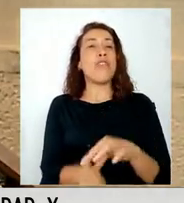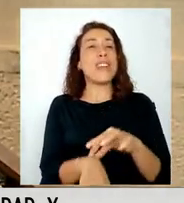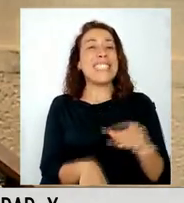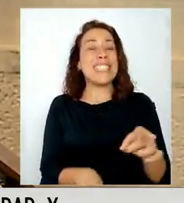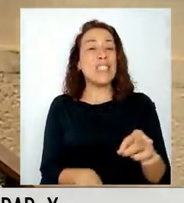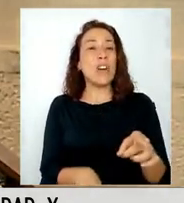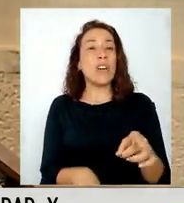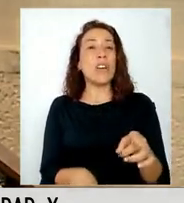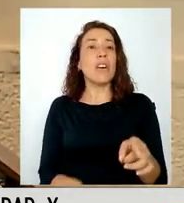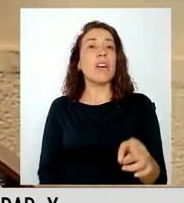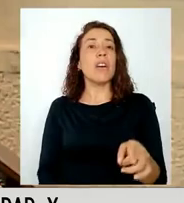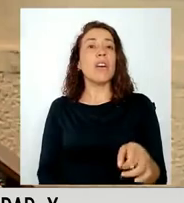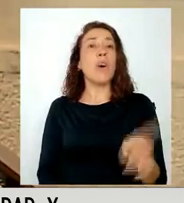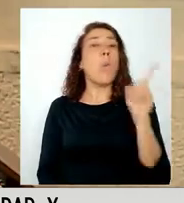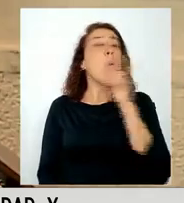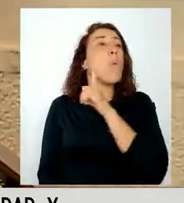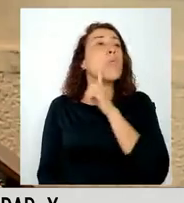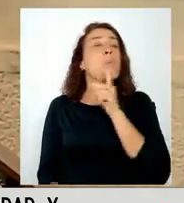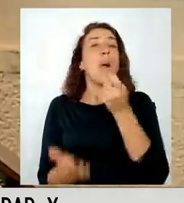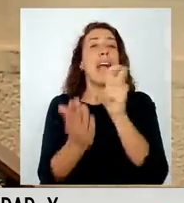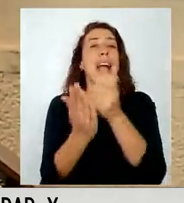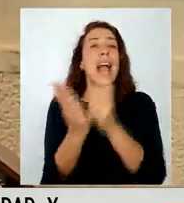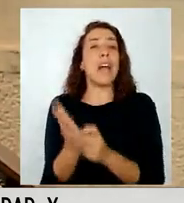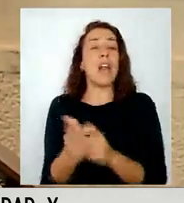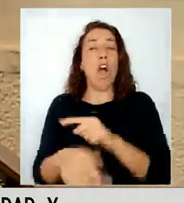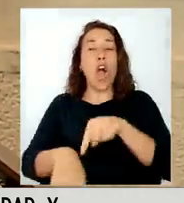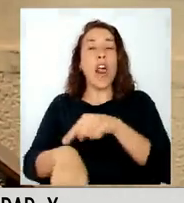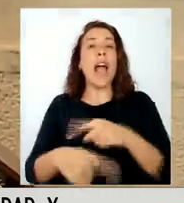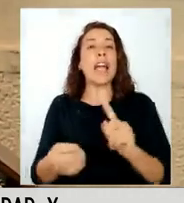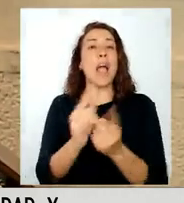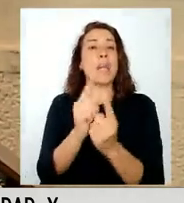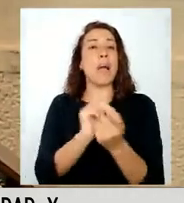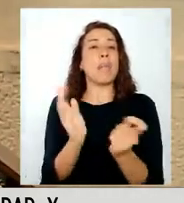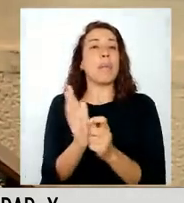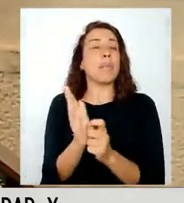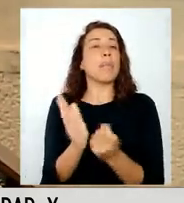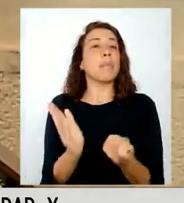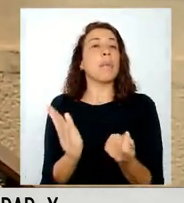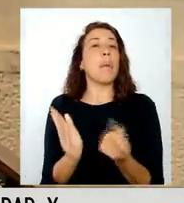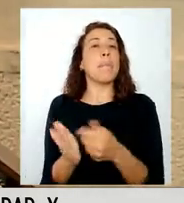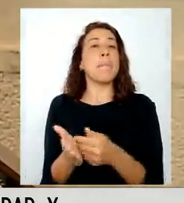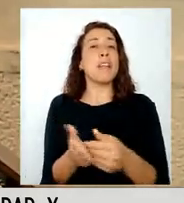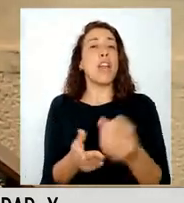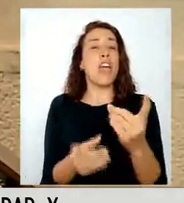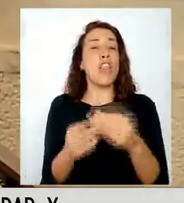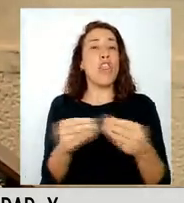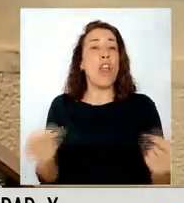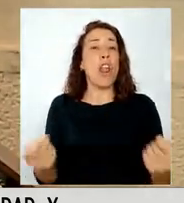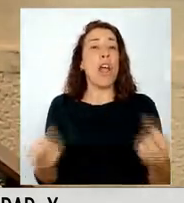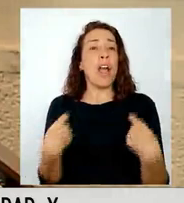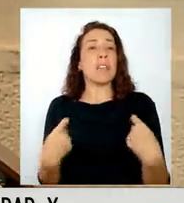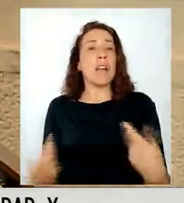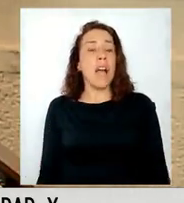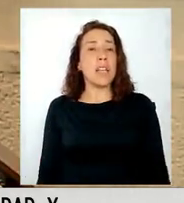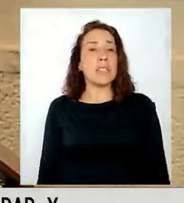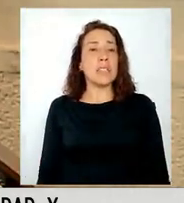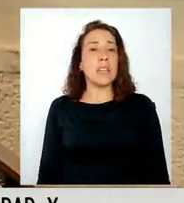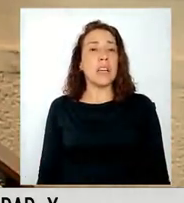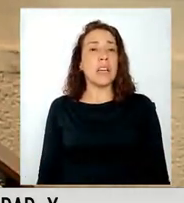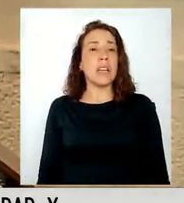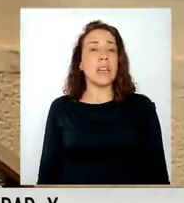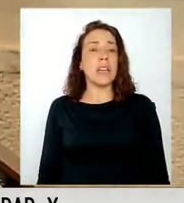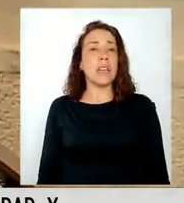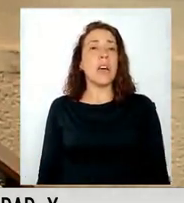cómputo cada hora va cambiando el cómputo los millones de dólares que se están dilabidando presidenta Qué bueno que